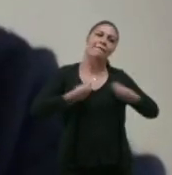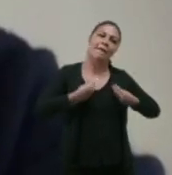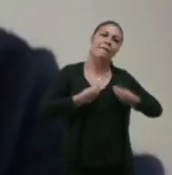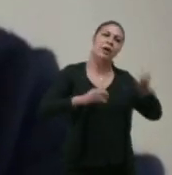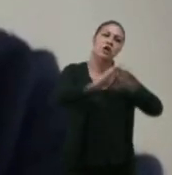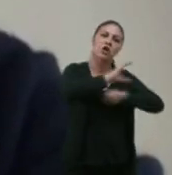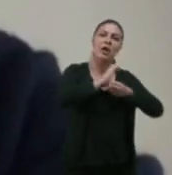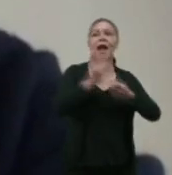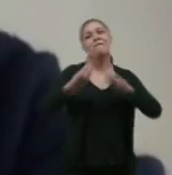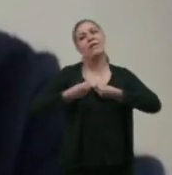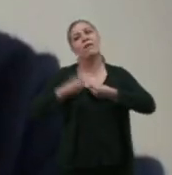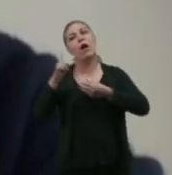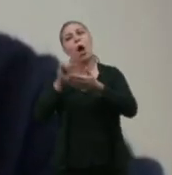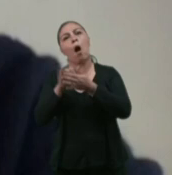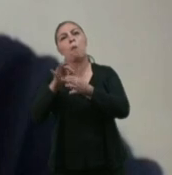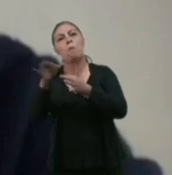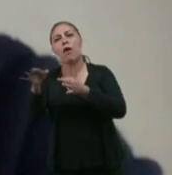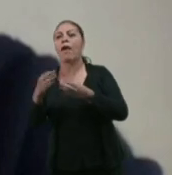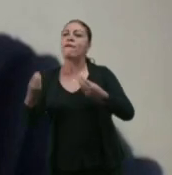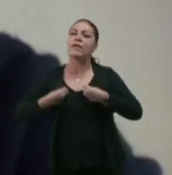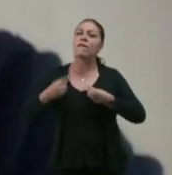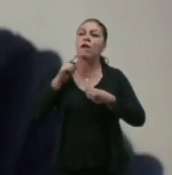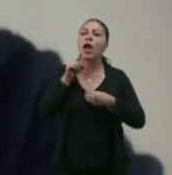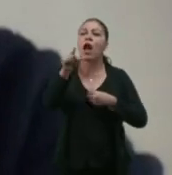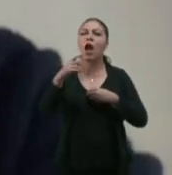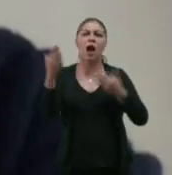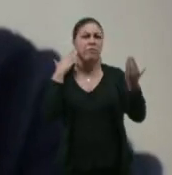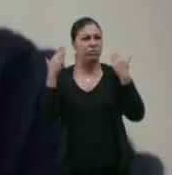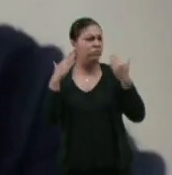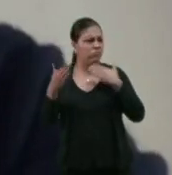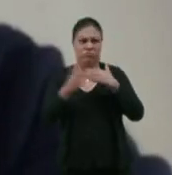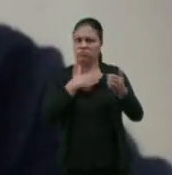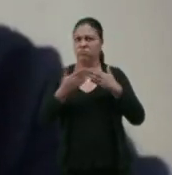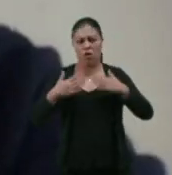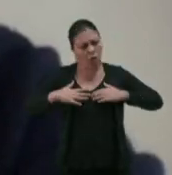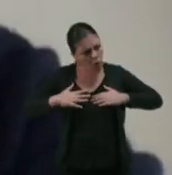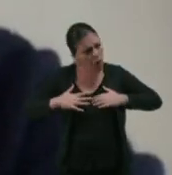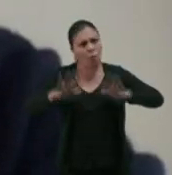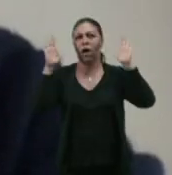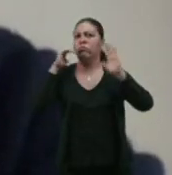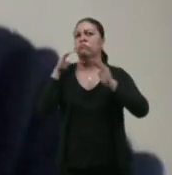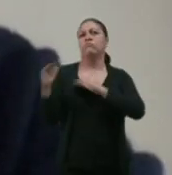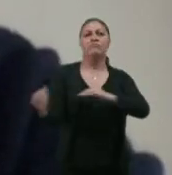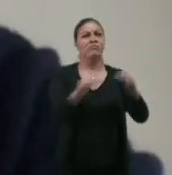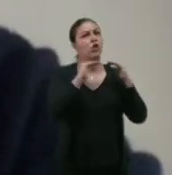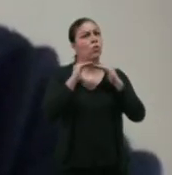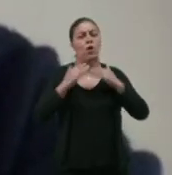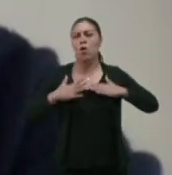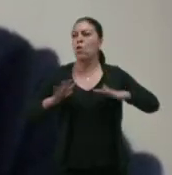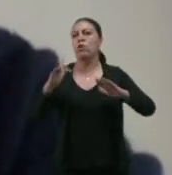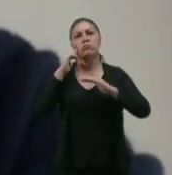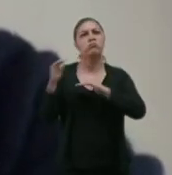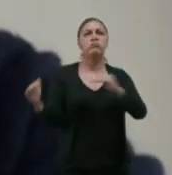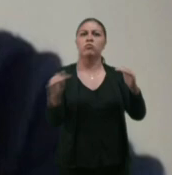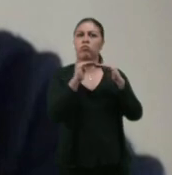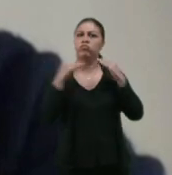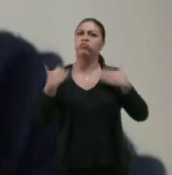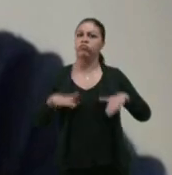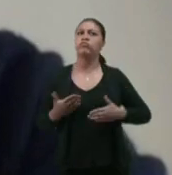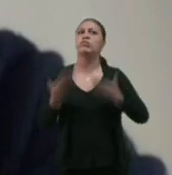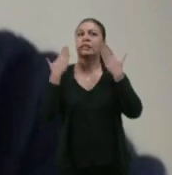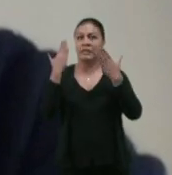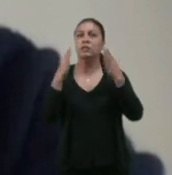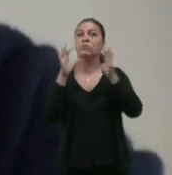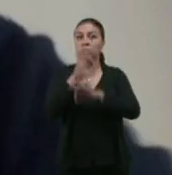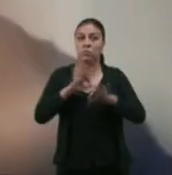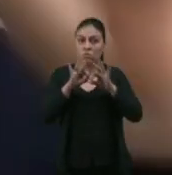democratizó mucho el acceso a la compra y no lo obliga a una persona a vivir tal vez en condiciones malas, pero cerca de un gran